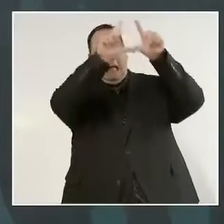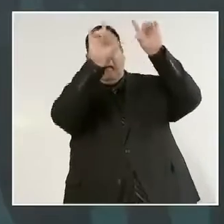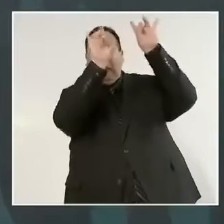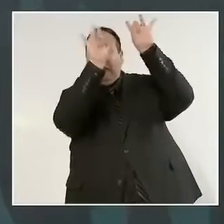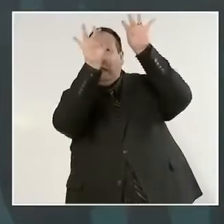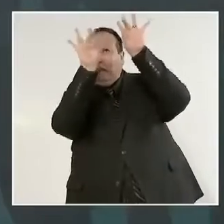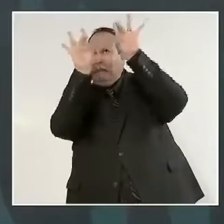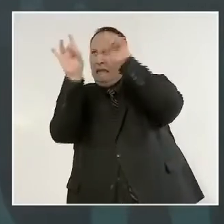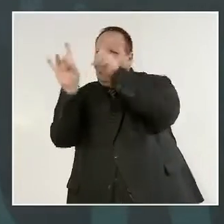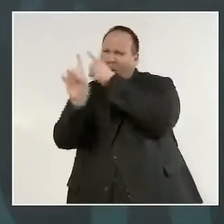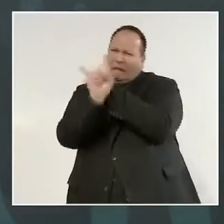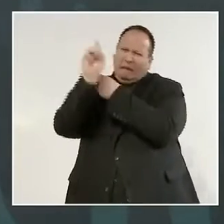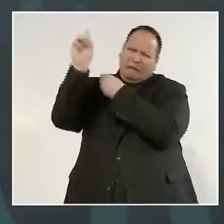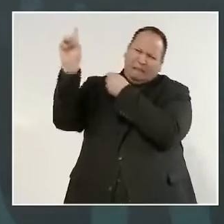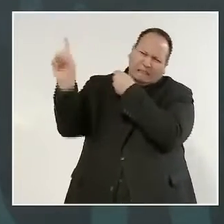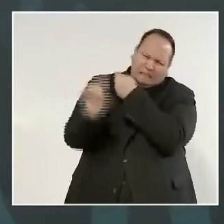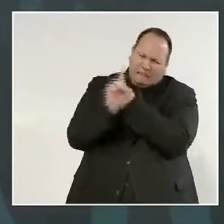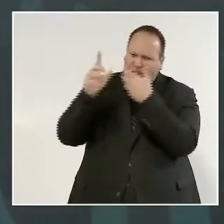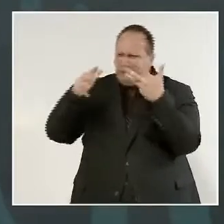violencia.